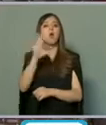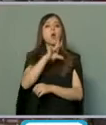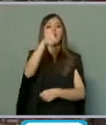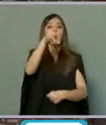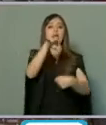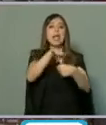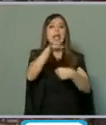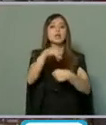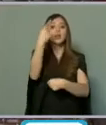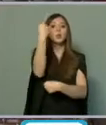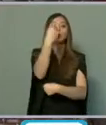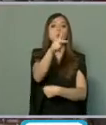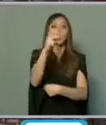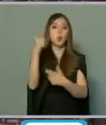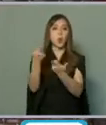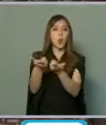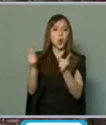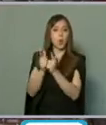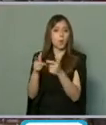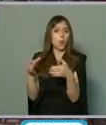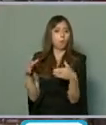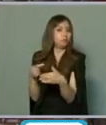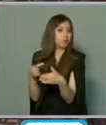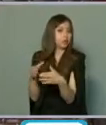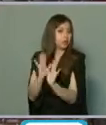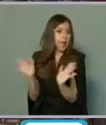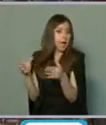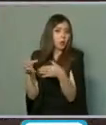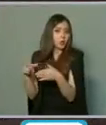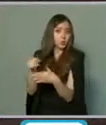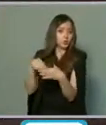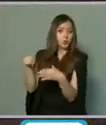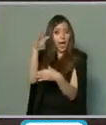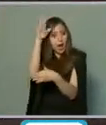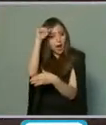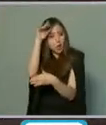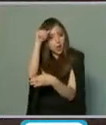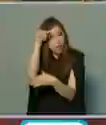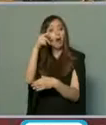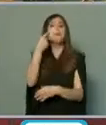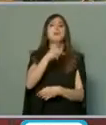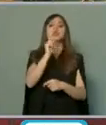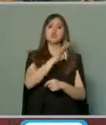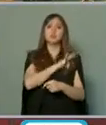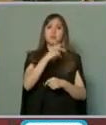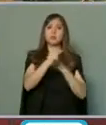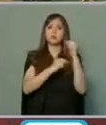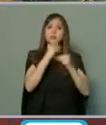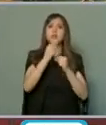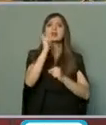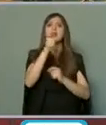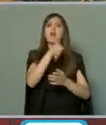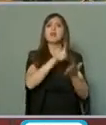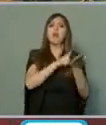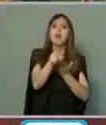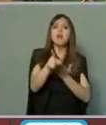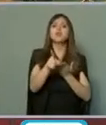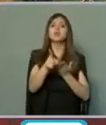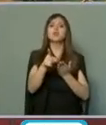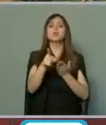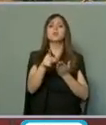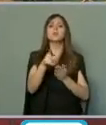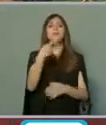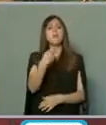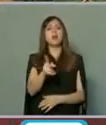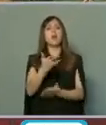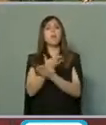si me permiten decirlo coloquialmente. Claro. Sí, pero al final del día, bueno, se permite hacerlo y es parte también de los derechos de... Me surge justo